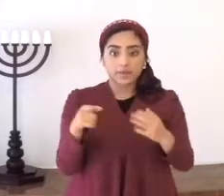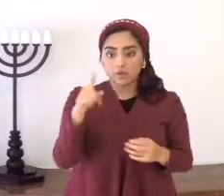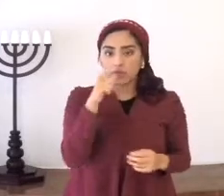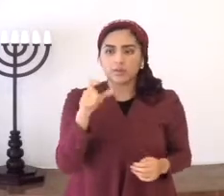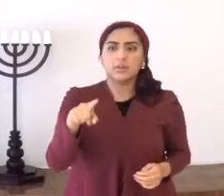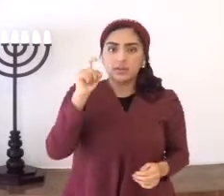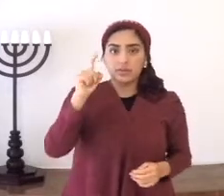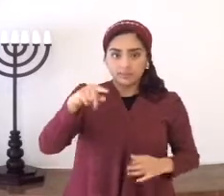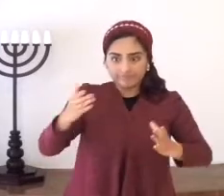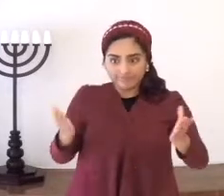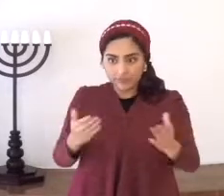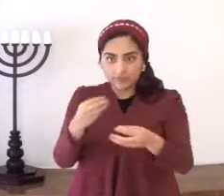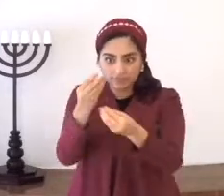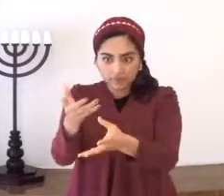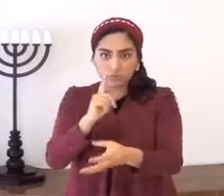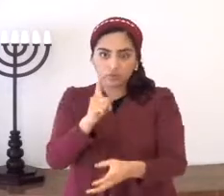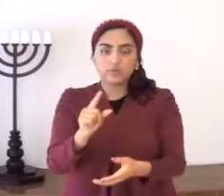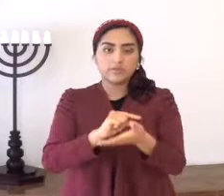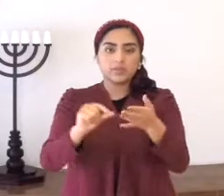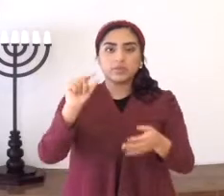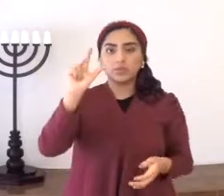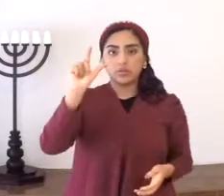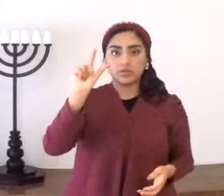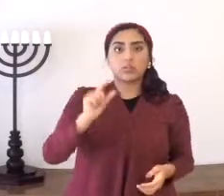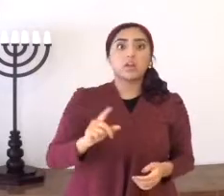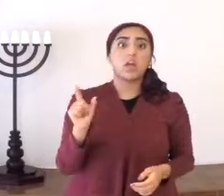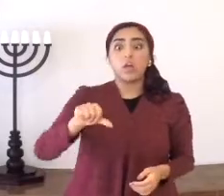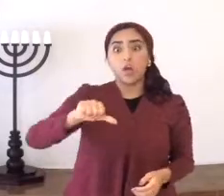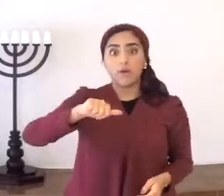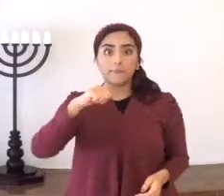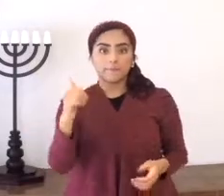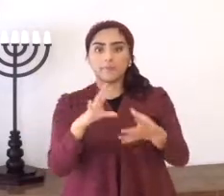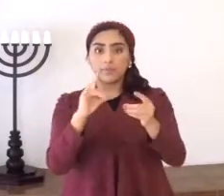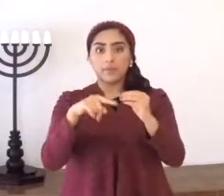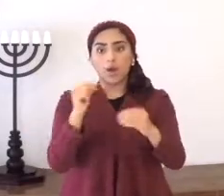Ahora, dice aquí: algunos que dudan, convencedlos. El verso